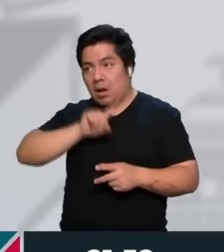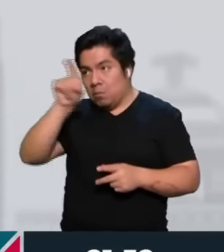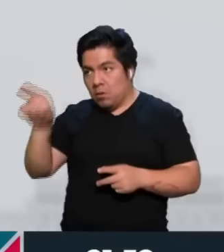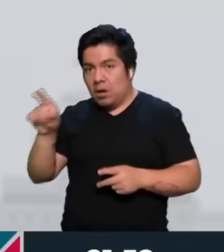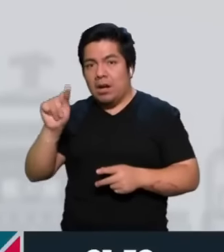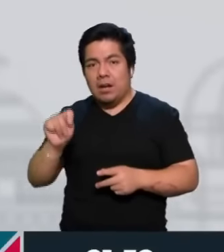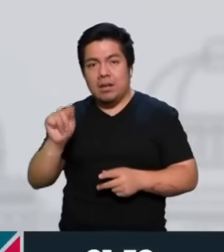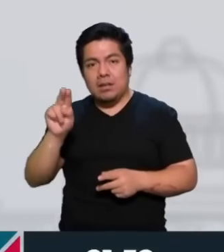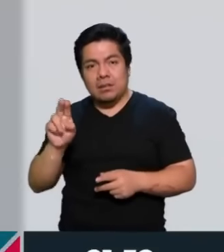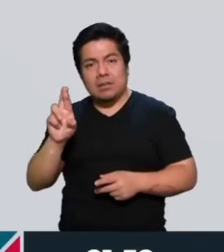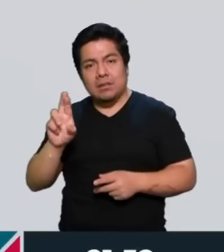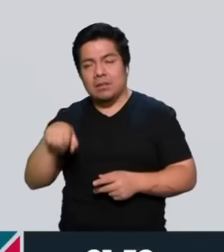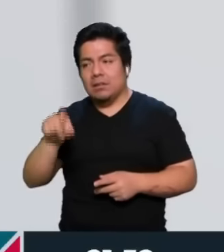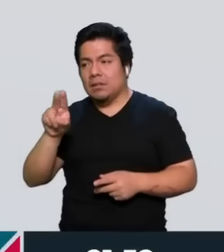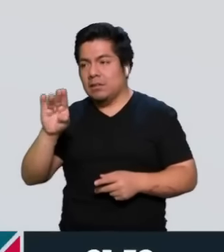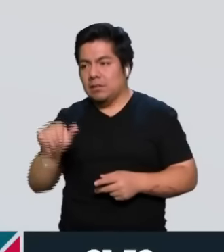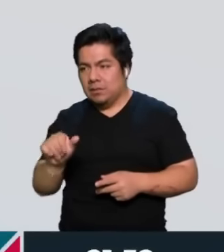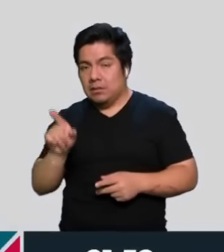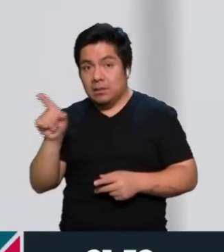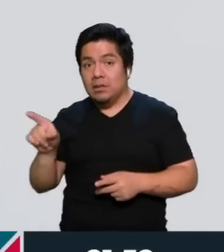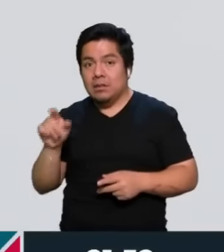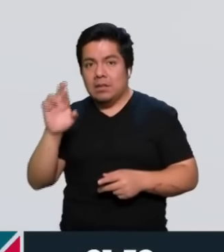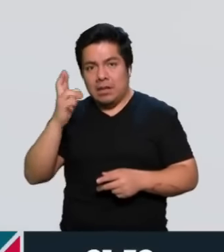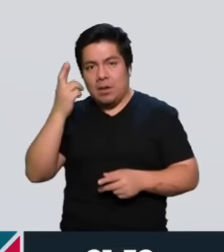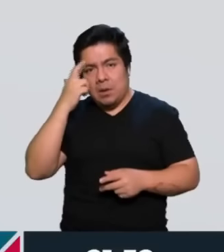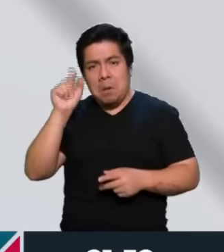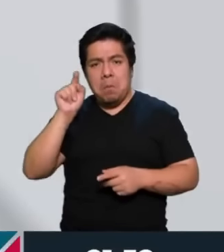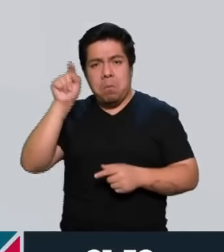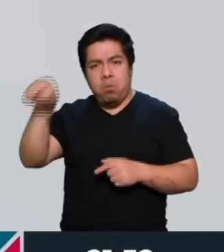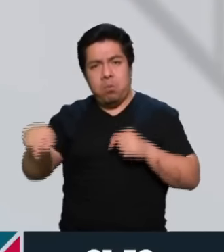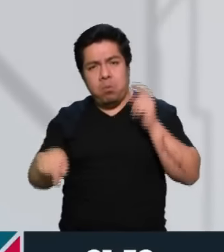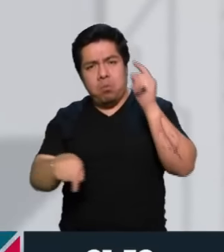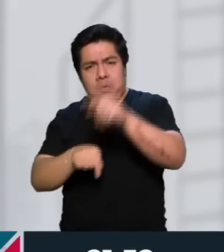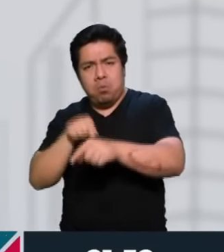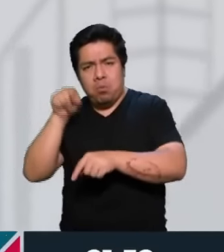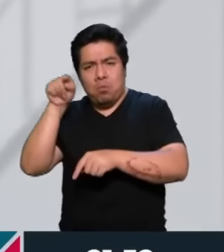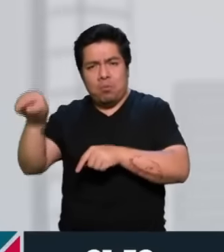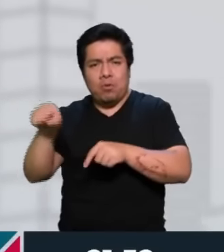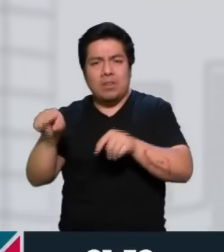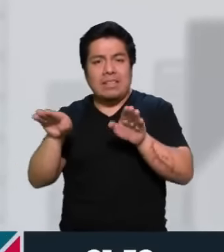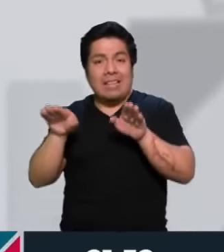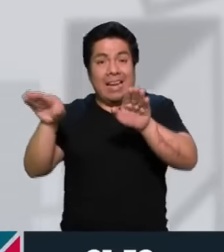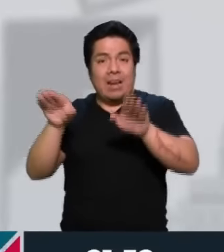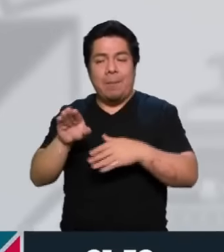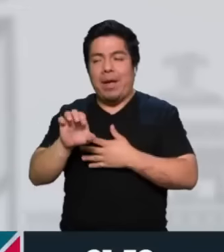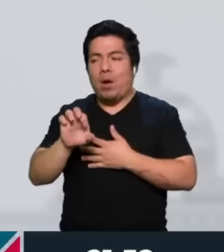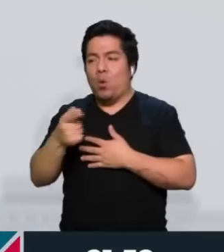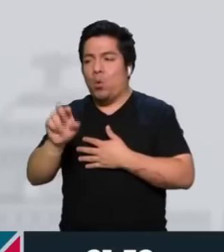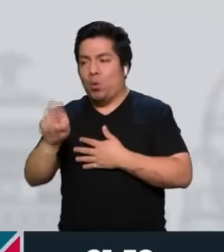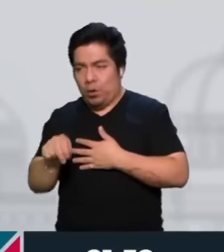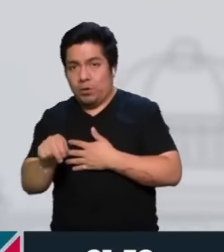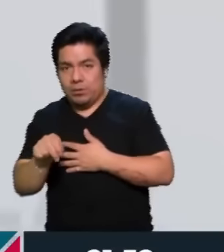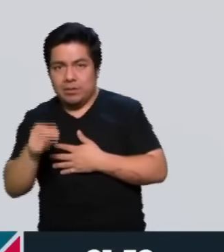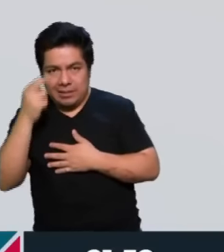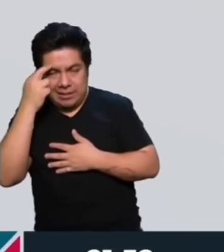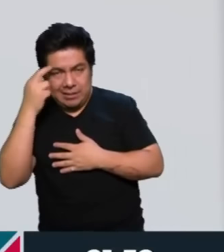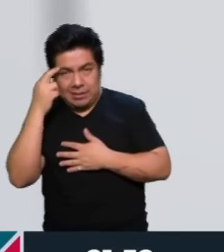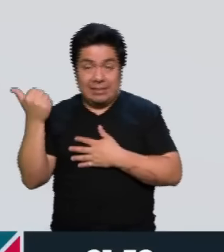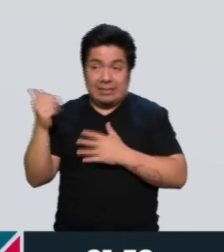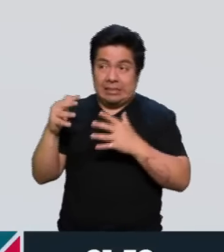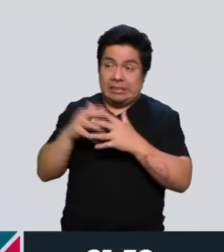recordarás que hesola hubo un tiempo que estuvo lanzando misiles cerca del aeropuerto beng gurión A diferencia de lo que pasaba en otras